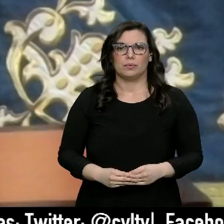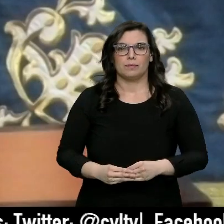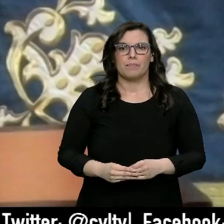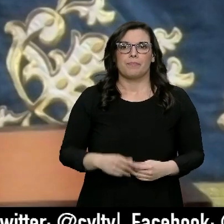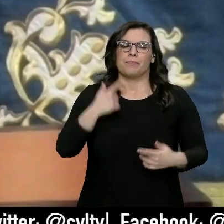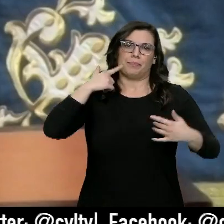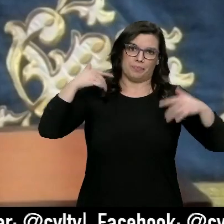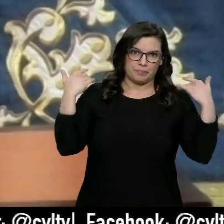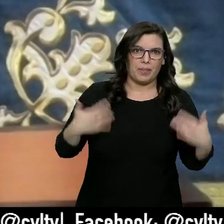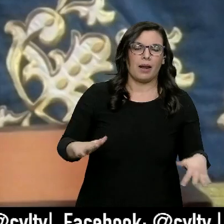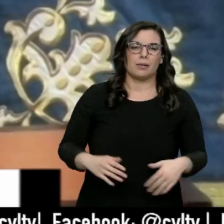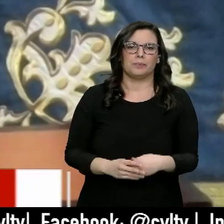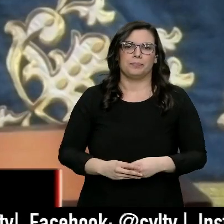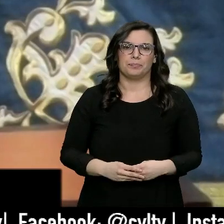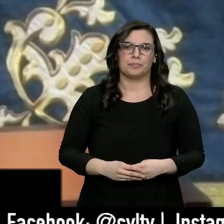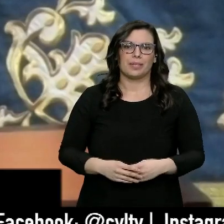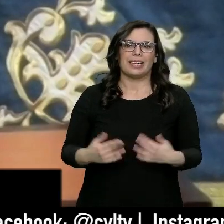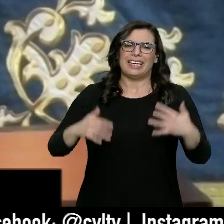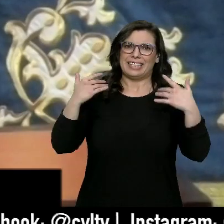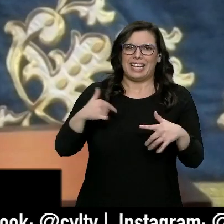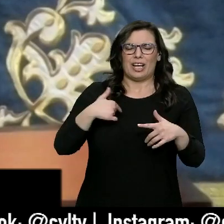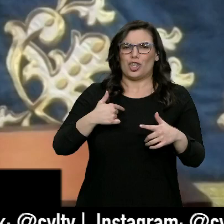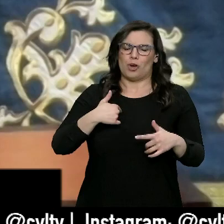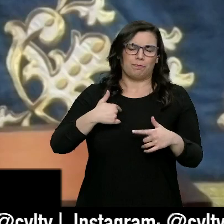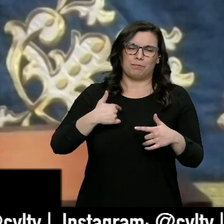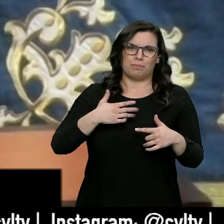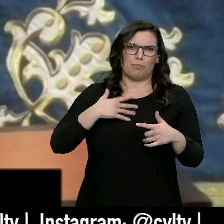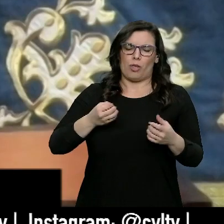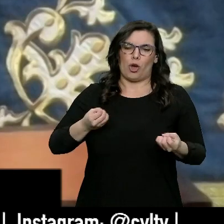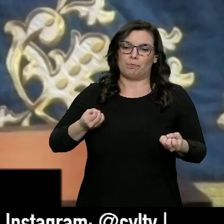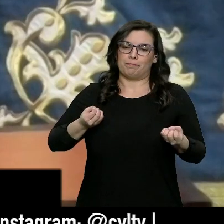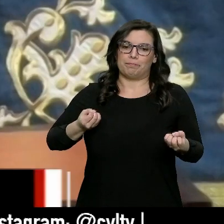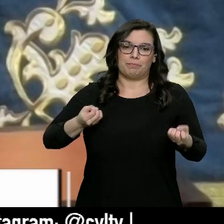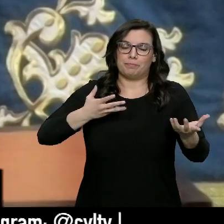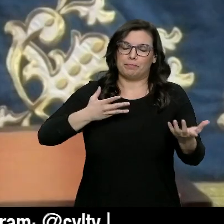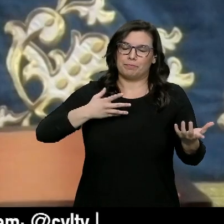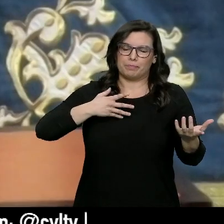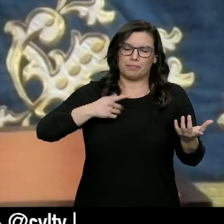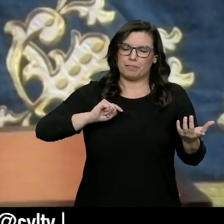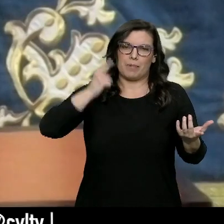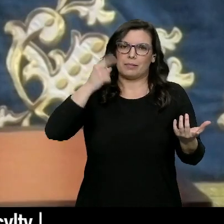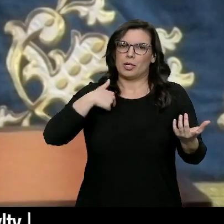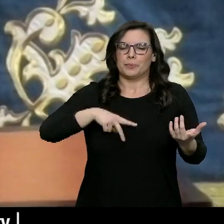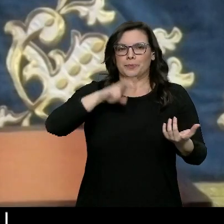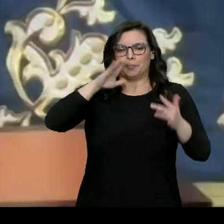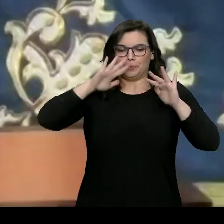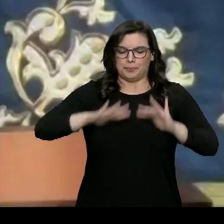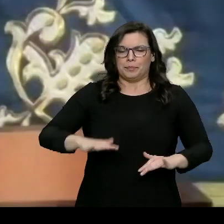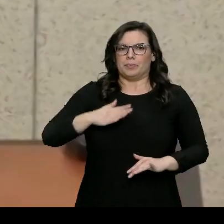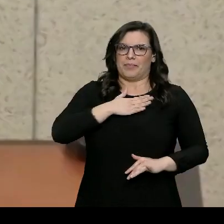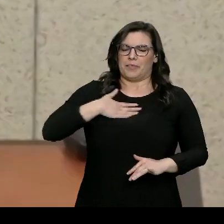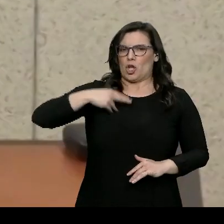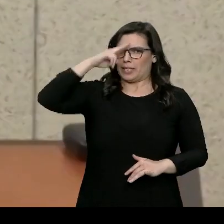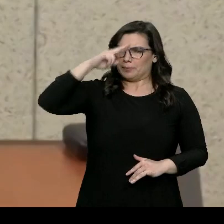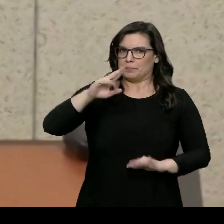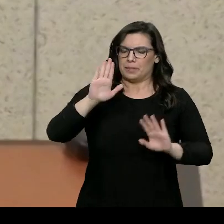Mándatela, es que podría expresar de una manera mucho más en castellano y mucho más castizo, pero voy a pedir coger aire y tener respeto claramente hacia la